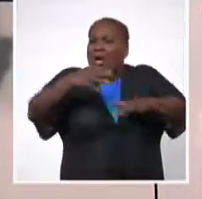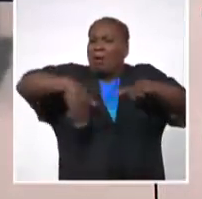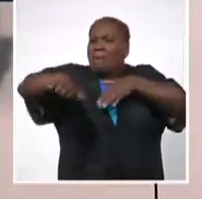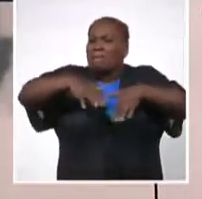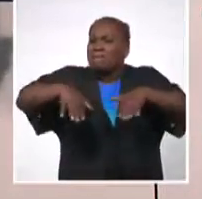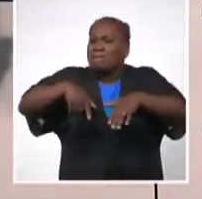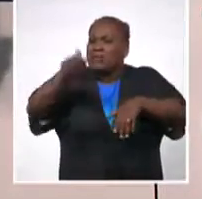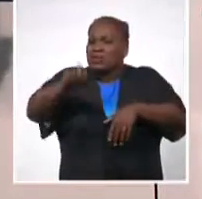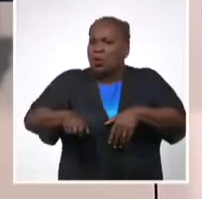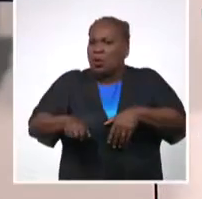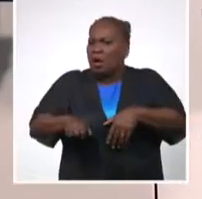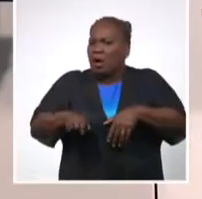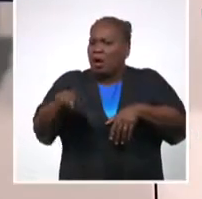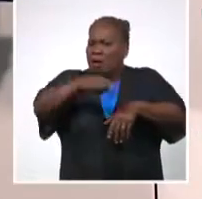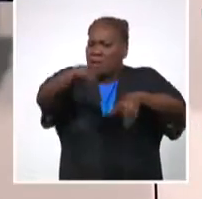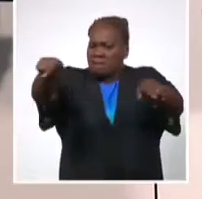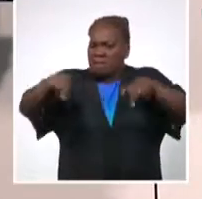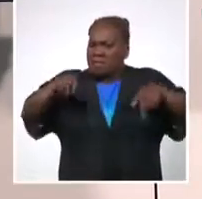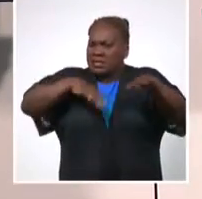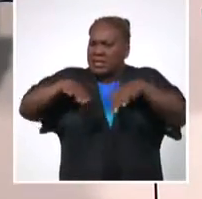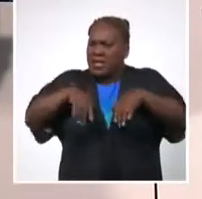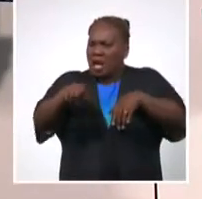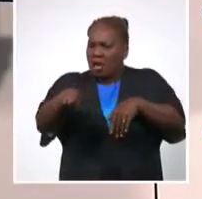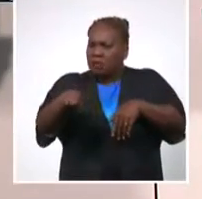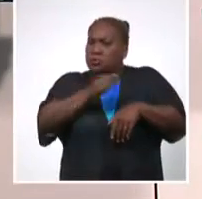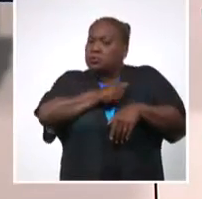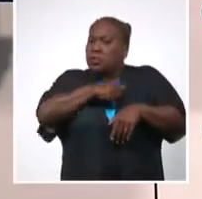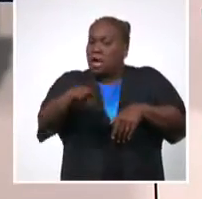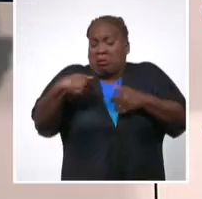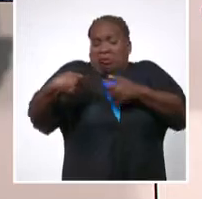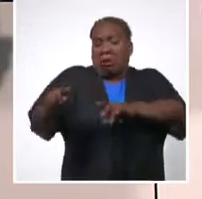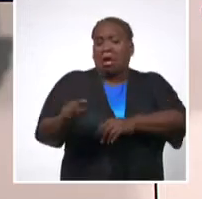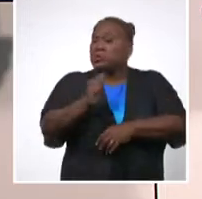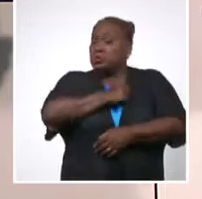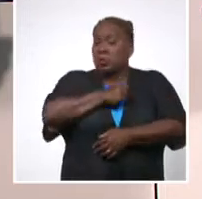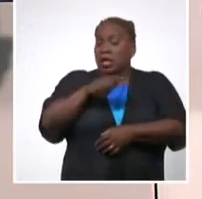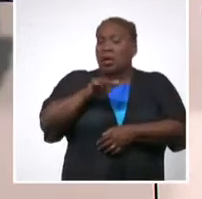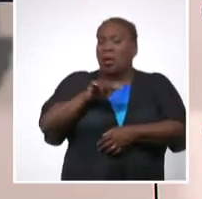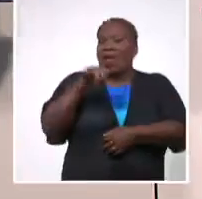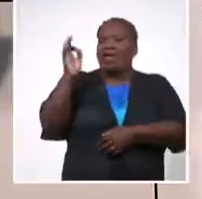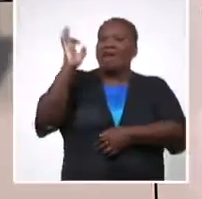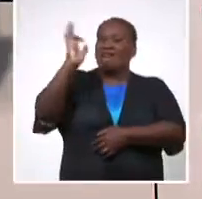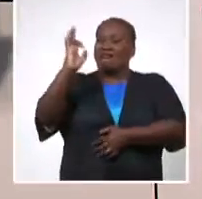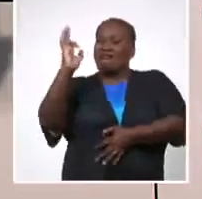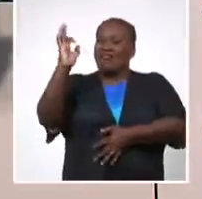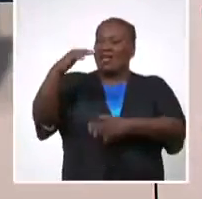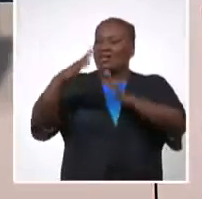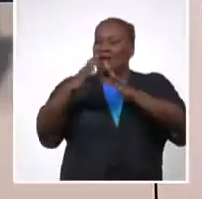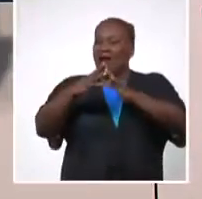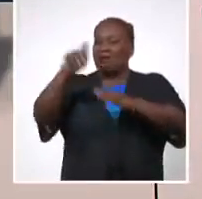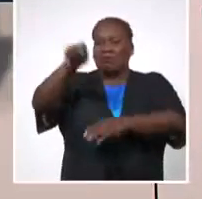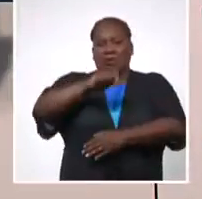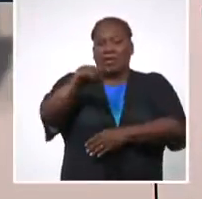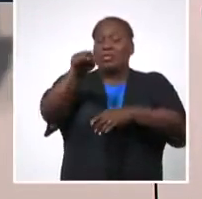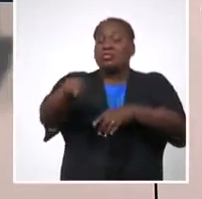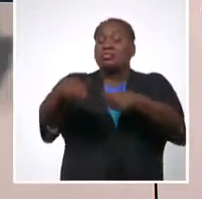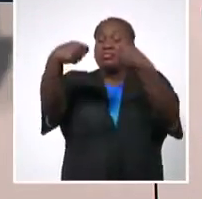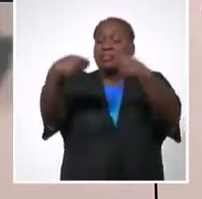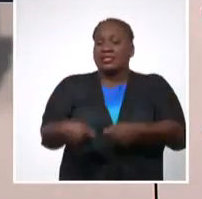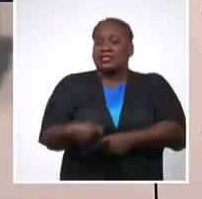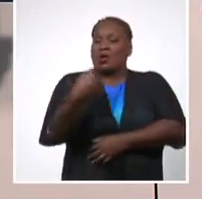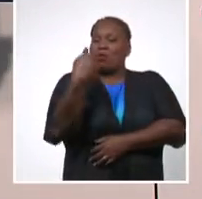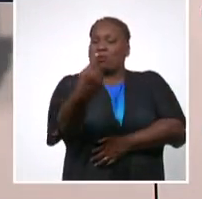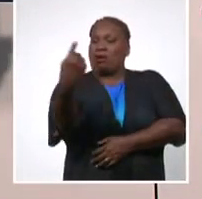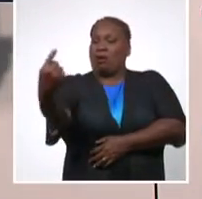una piscina si considera que allí puede enfermarse, como tampoco a hacer una fiesta privada en su casa. Esa es una decisión legítima de